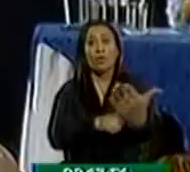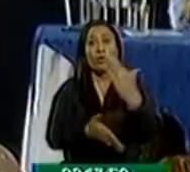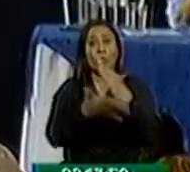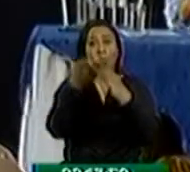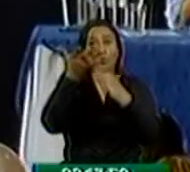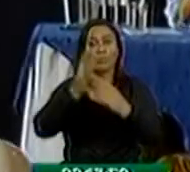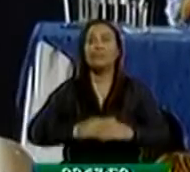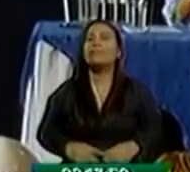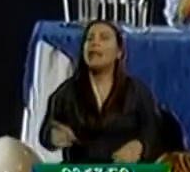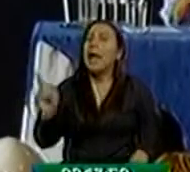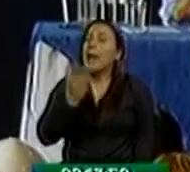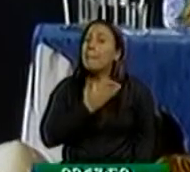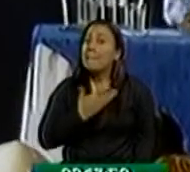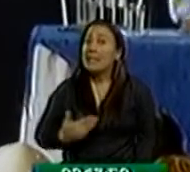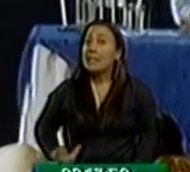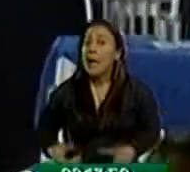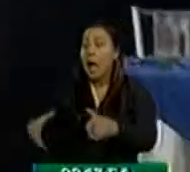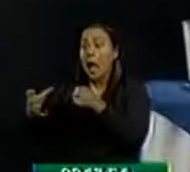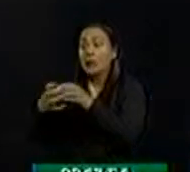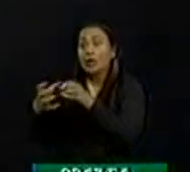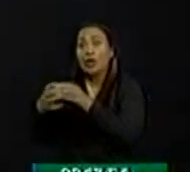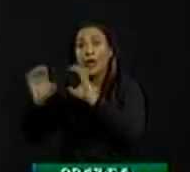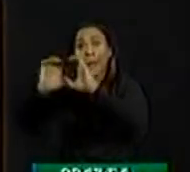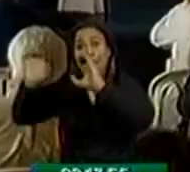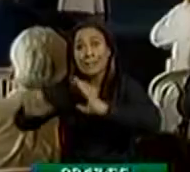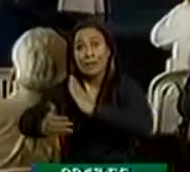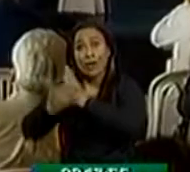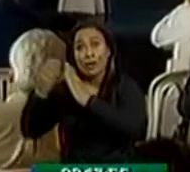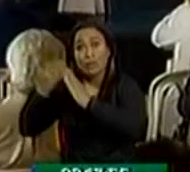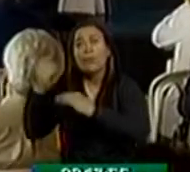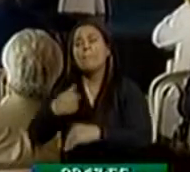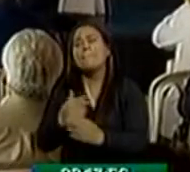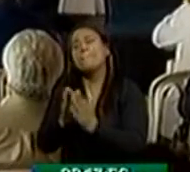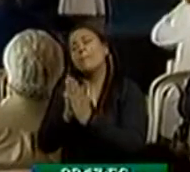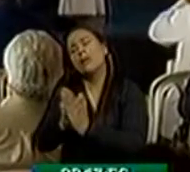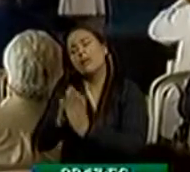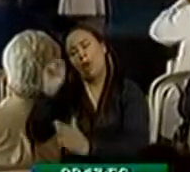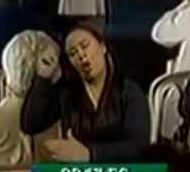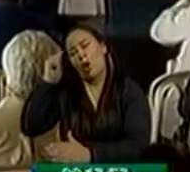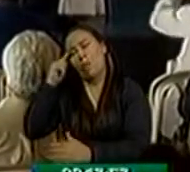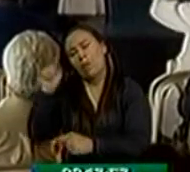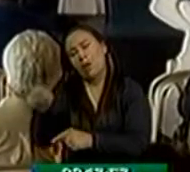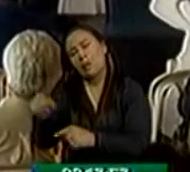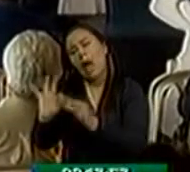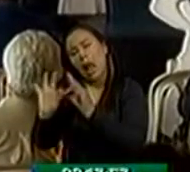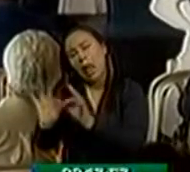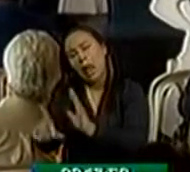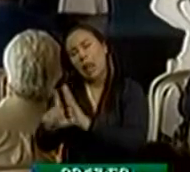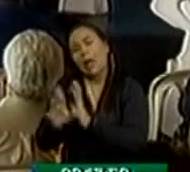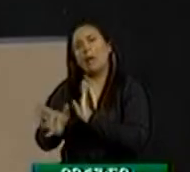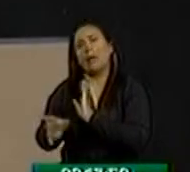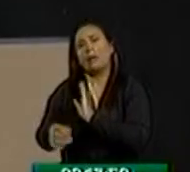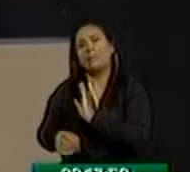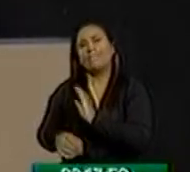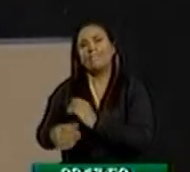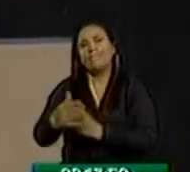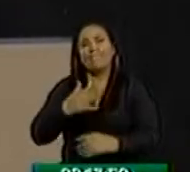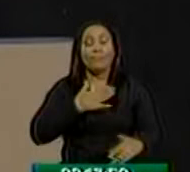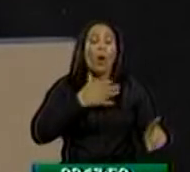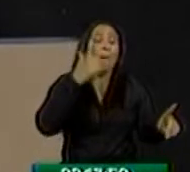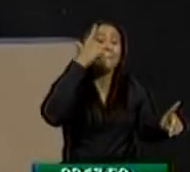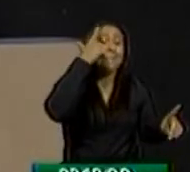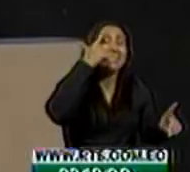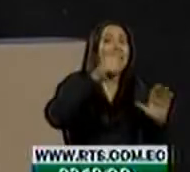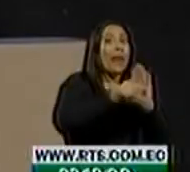inmobiliarios. El presidente de la Cámara de la Construcción de Guayaquil pidió al gobierno reformar ciertas leyes. Así como pienso que la ley